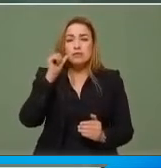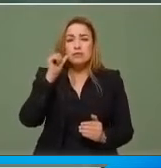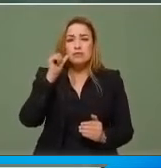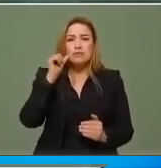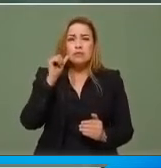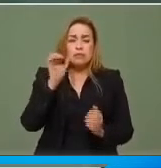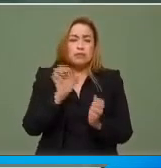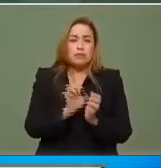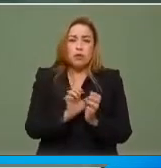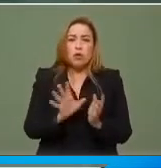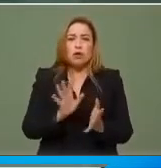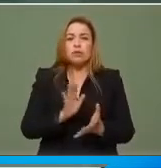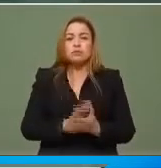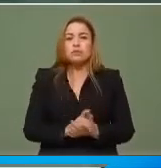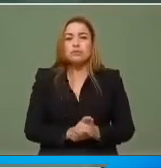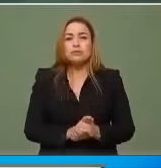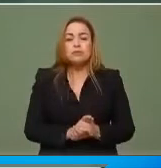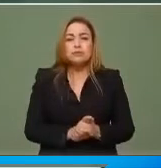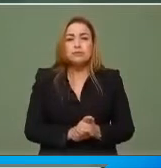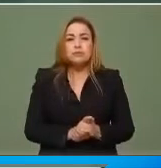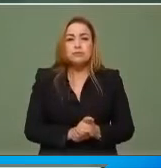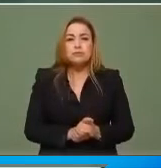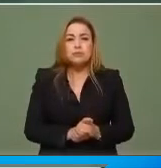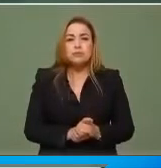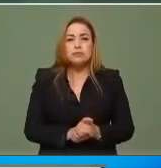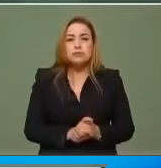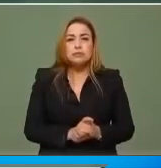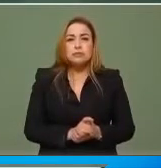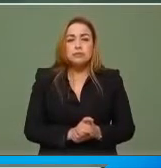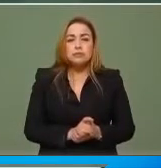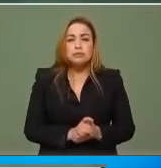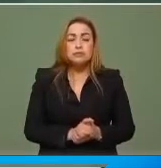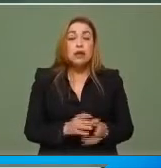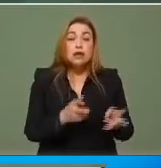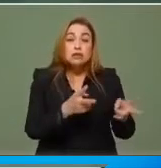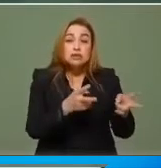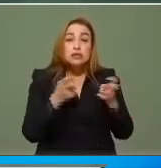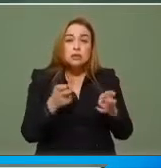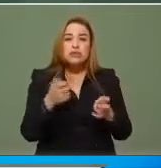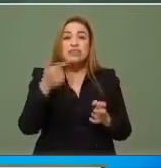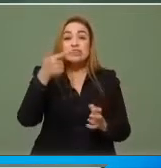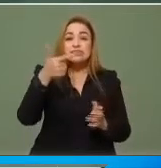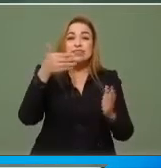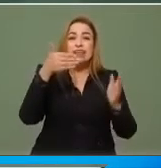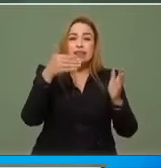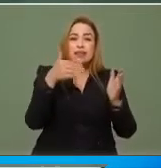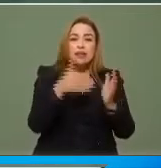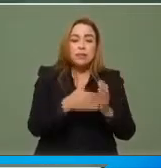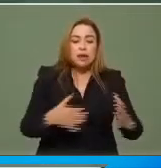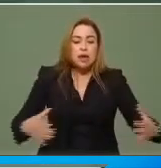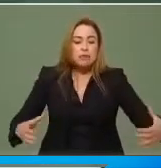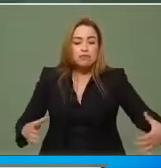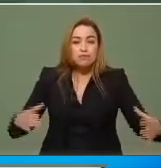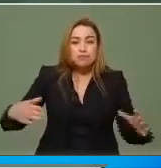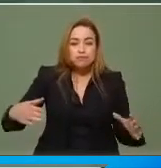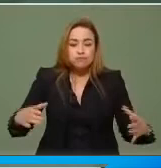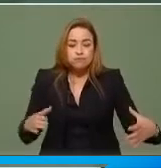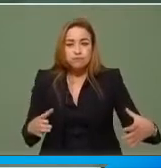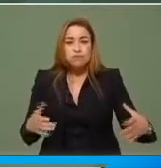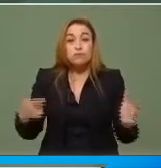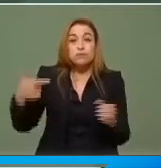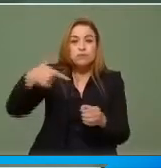se prevé un ahorro de 50,000 millones de pesos. Se detectó una toma clandestina ayer en Puebla y en Hidalgo, con las